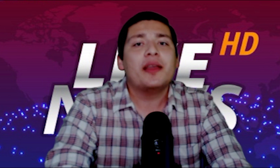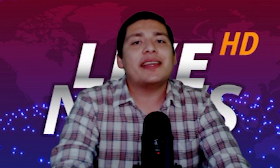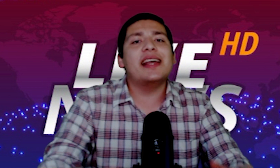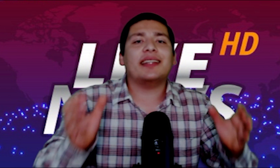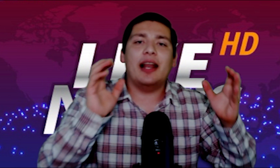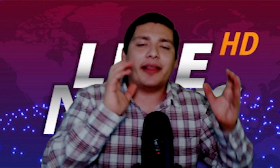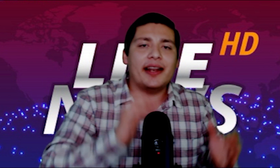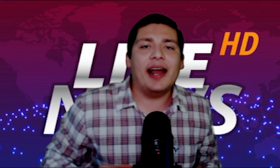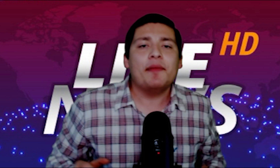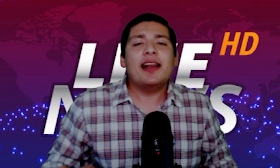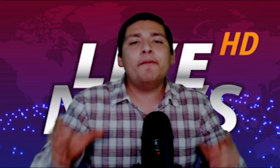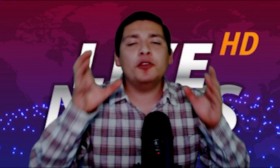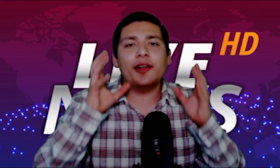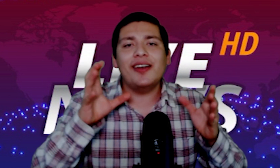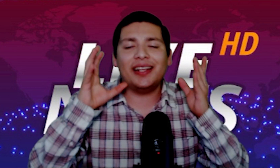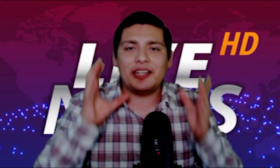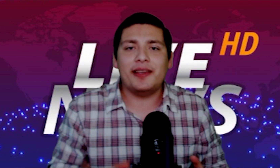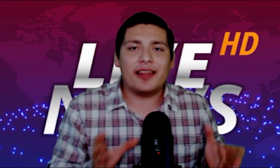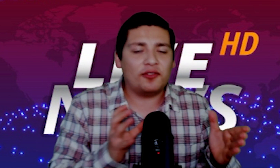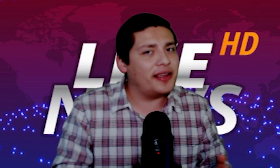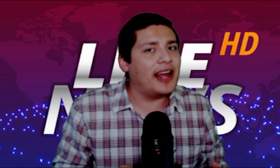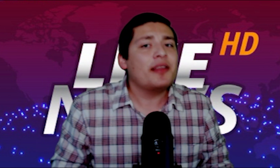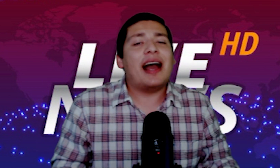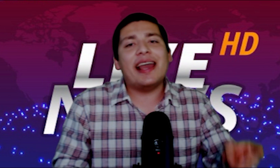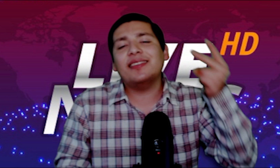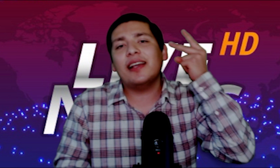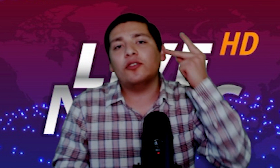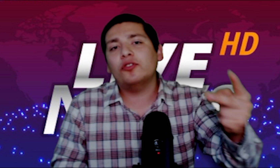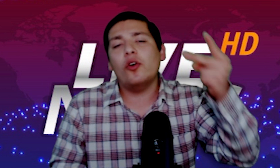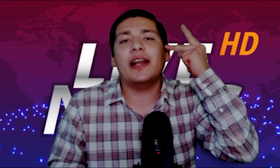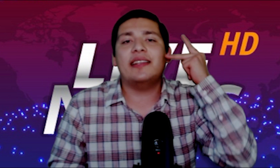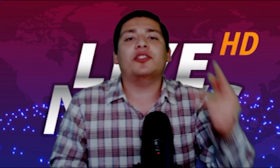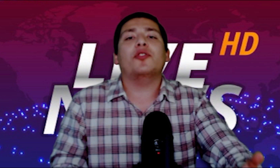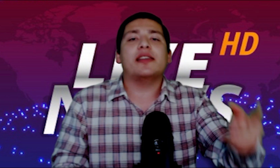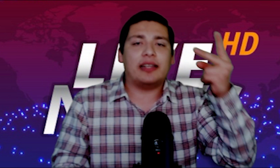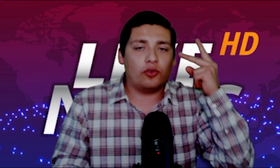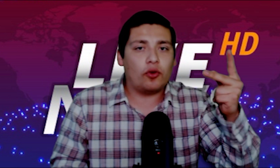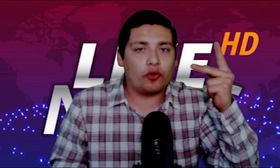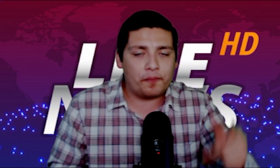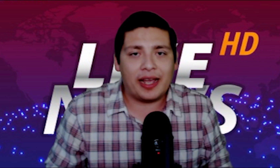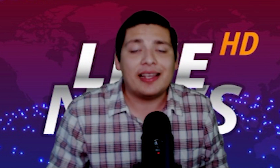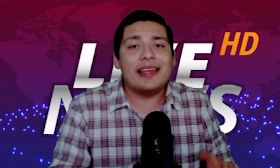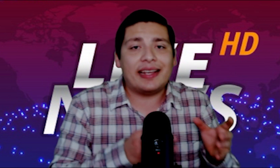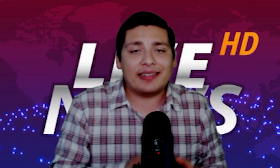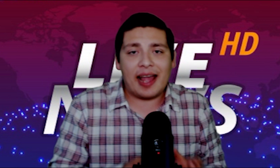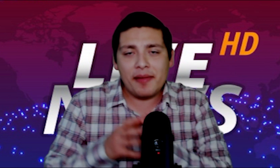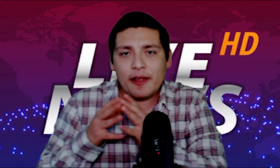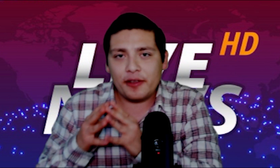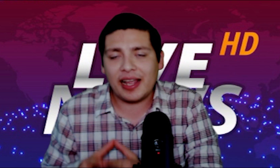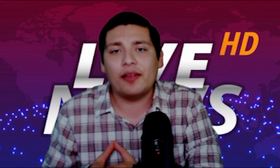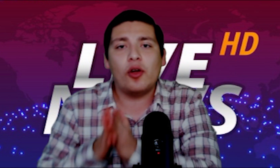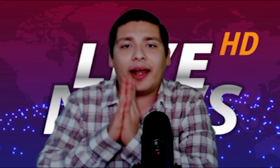lucrativo. Y es que en la mañanera le pusieron la exhibida de su vida a estas dos organizaciones que son corruptas y que se